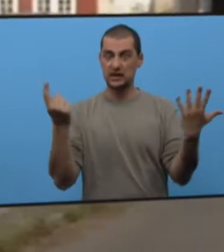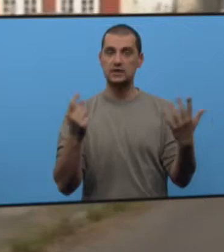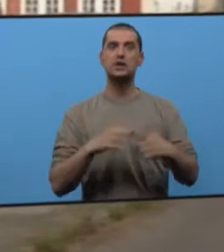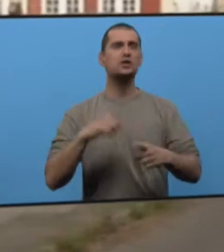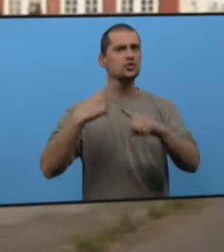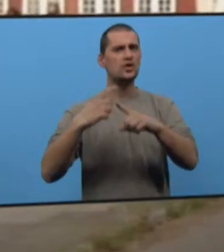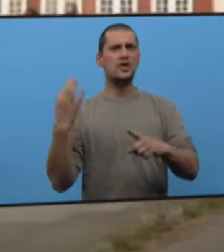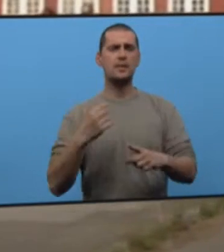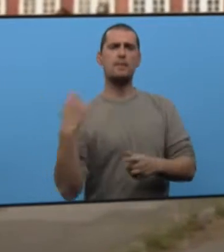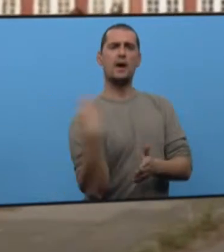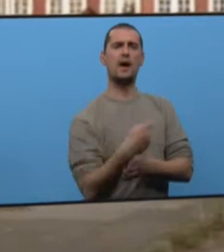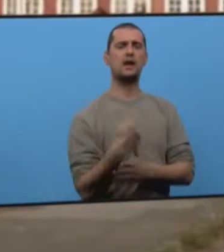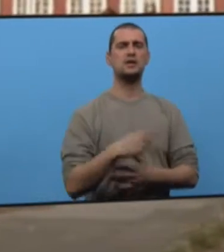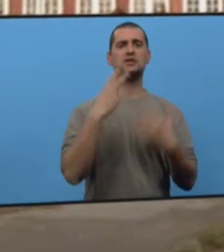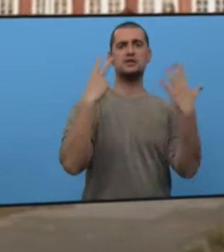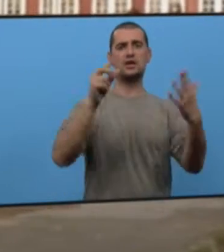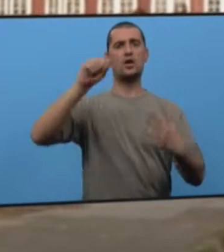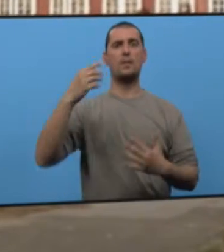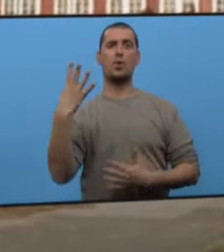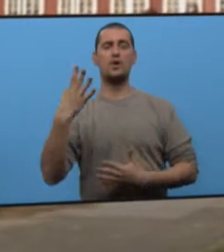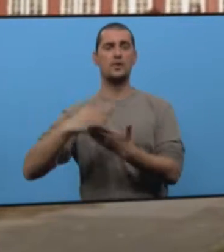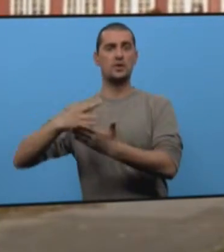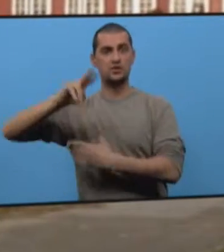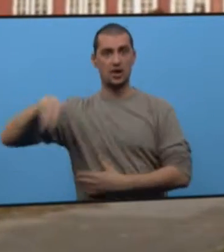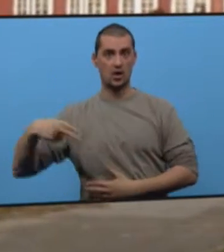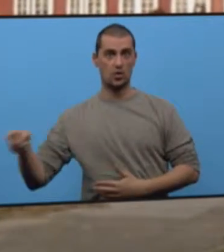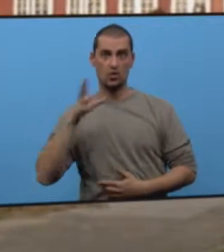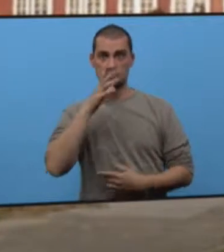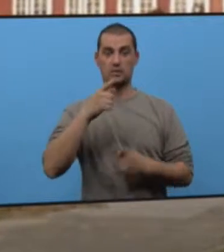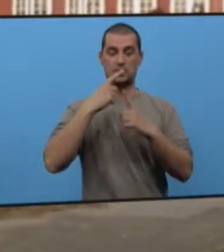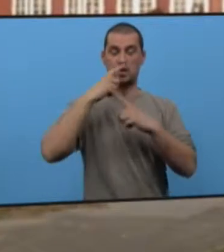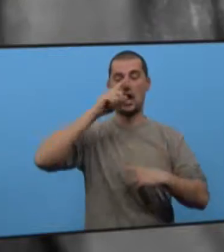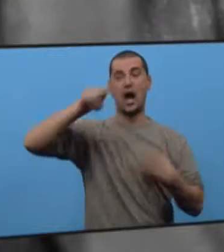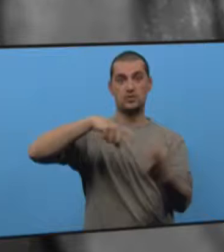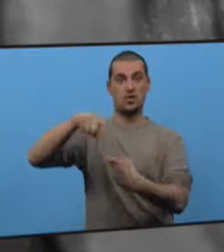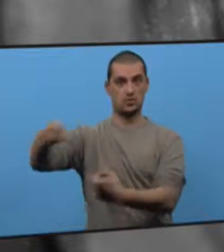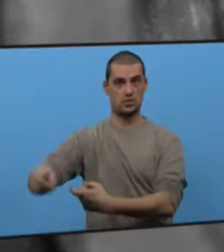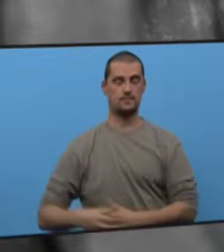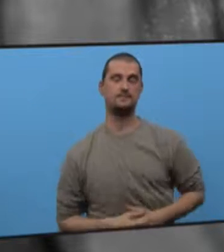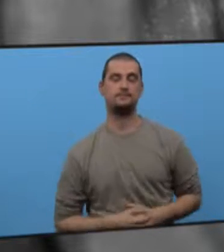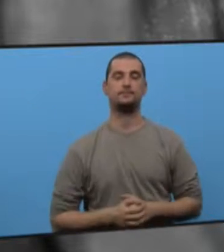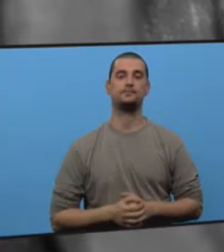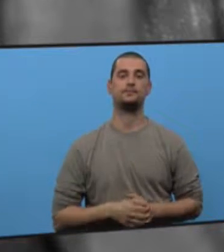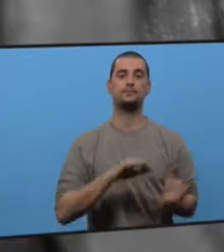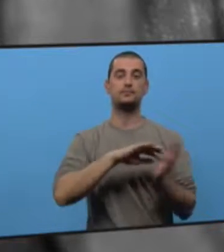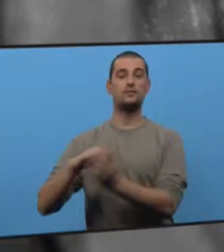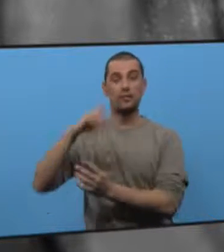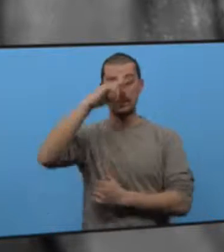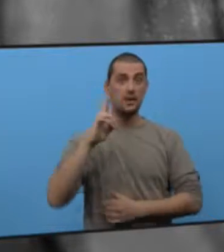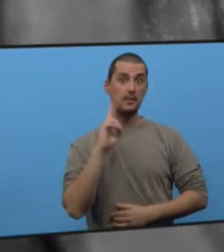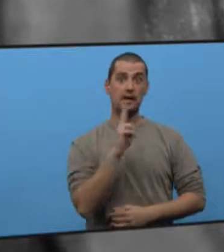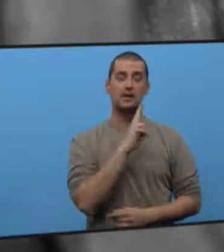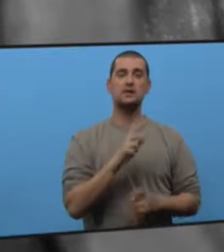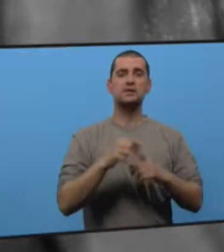que pagar 7,4 millóns de euros correspondentes ás seguintes anualidades. Os pais dos alumnos